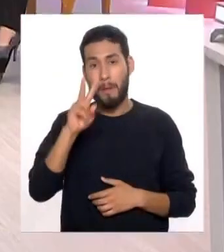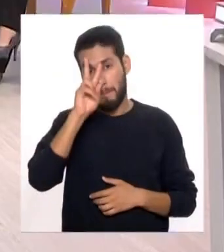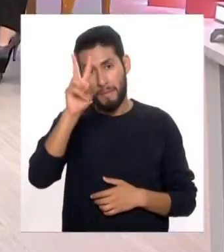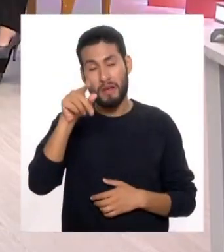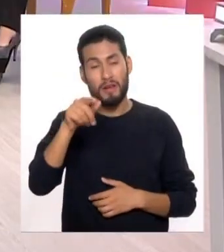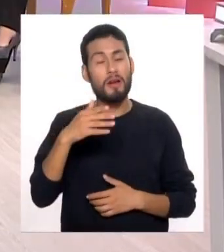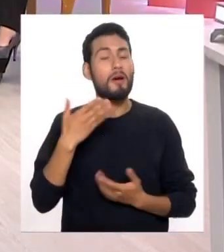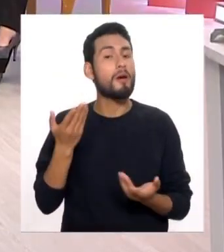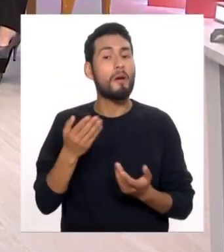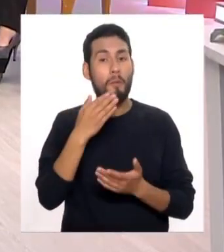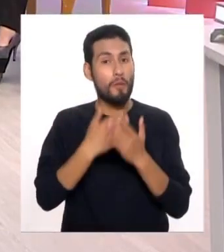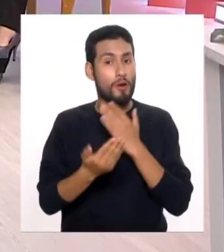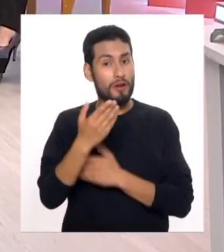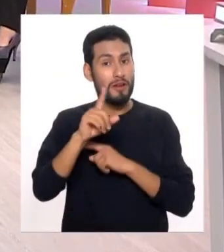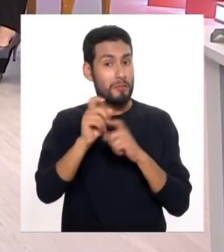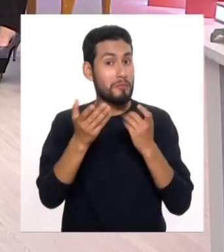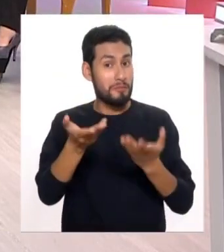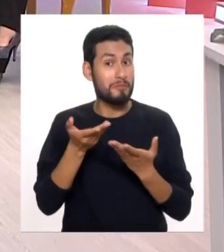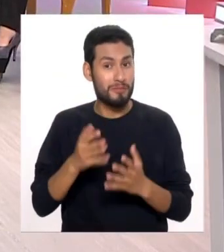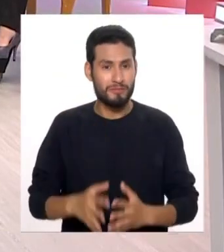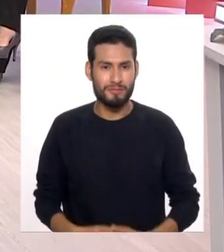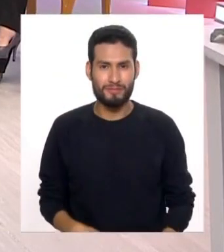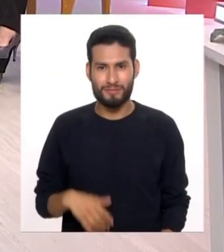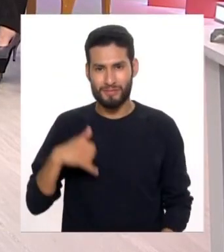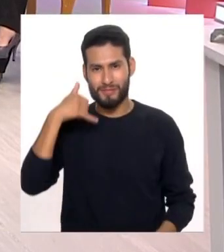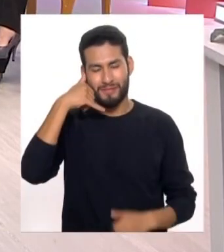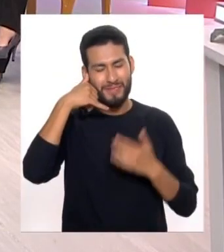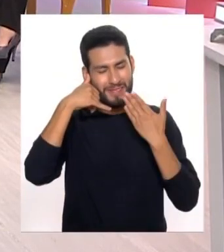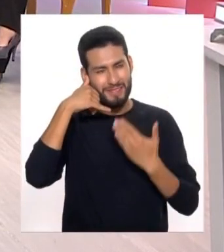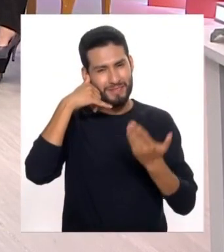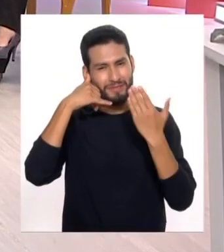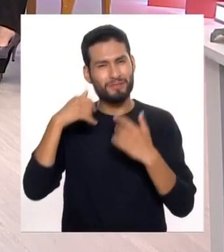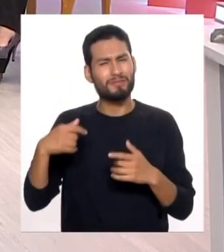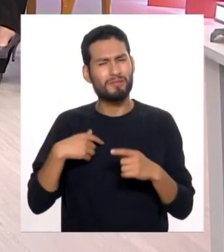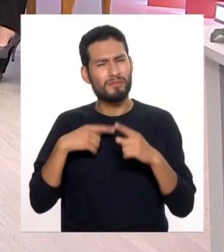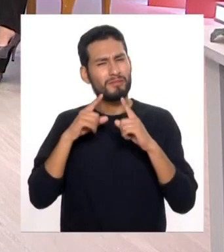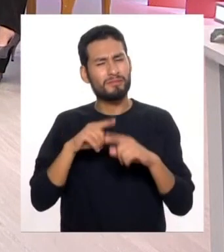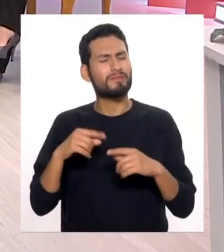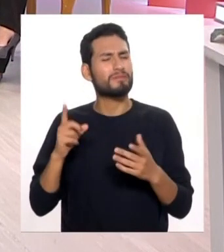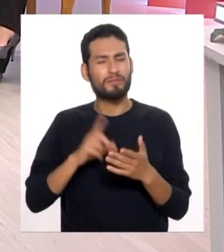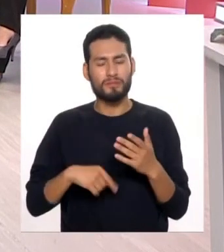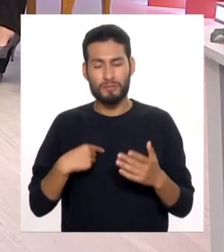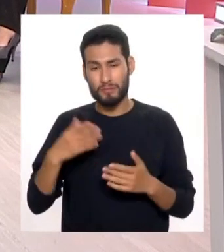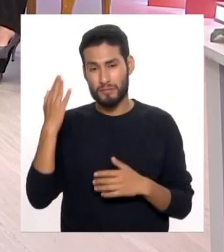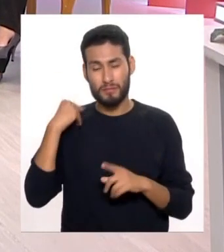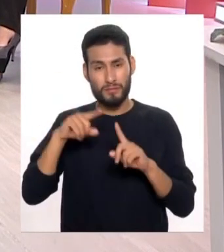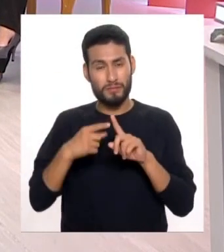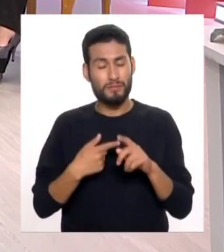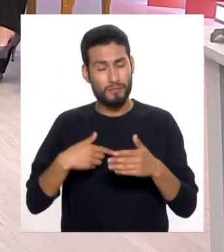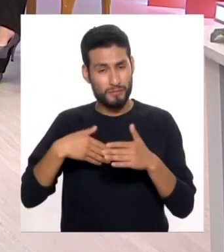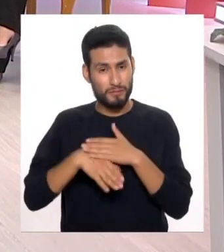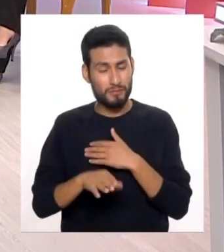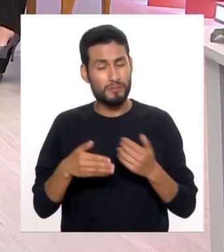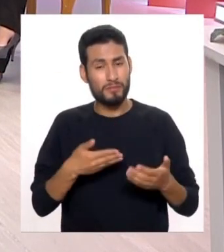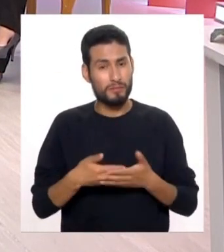días, Vanessa, ¿cuál es tu consulta? Buenos días. Lo que pasa es que yo tuve un bebé que nació